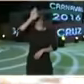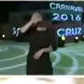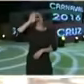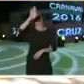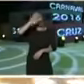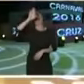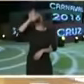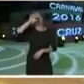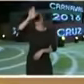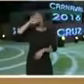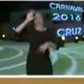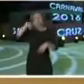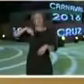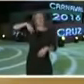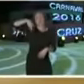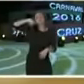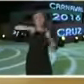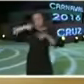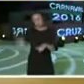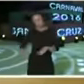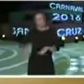Salen los gemelos de Roberto